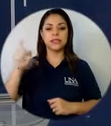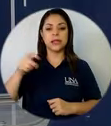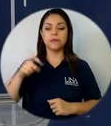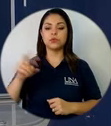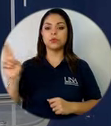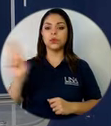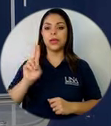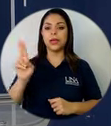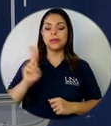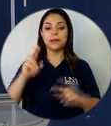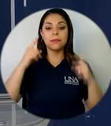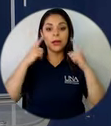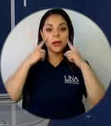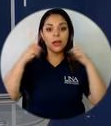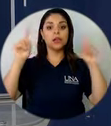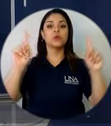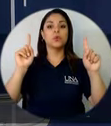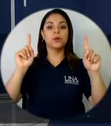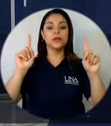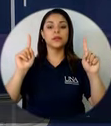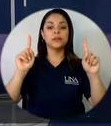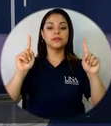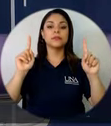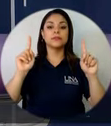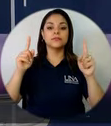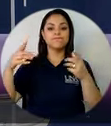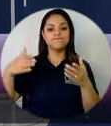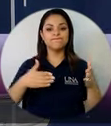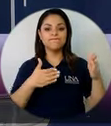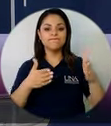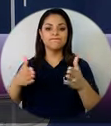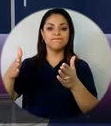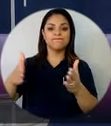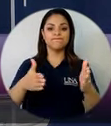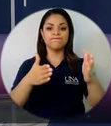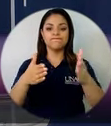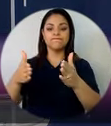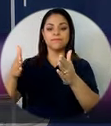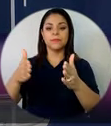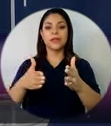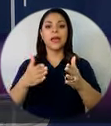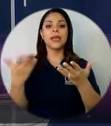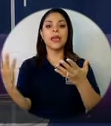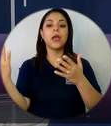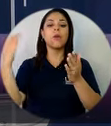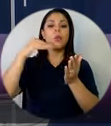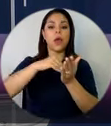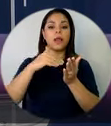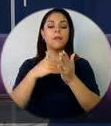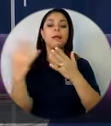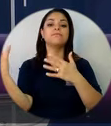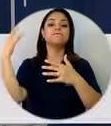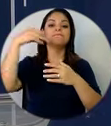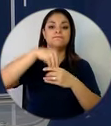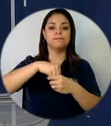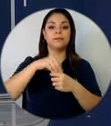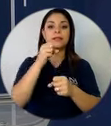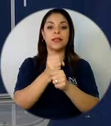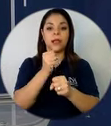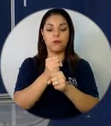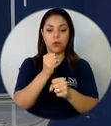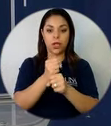son requeridos, urgentes, para lograr reencaminarnos en esa ruta hacia una